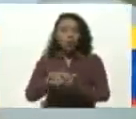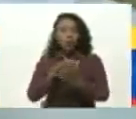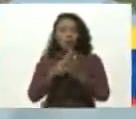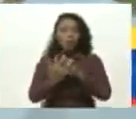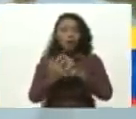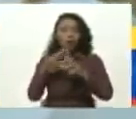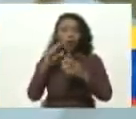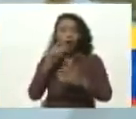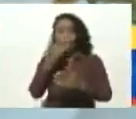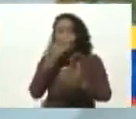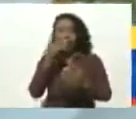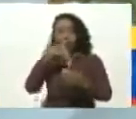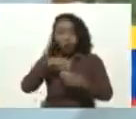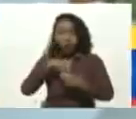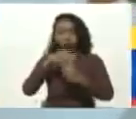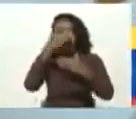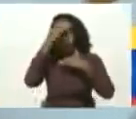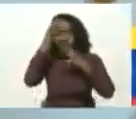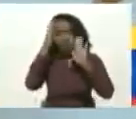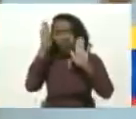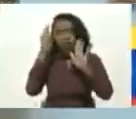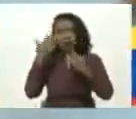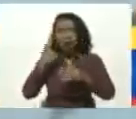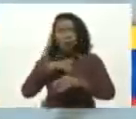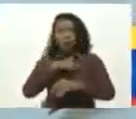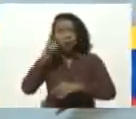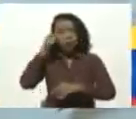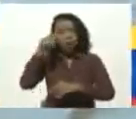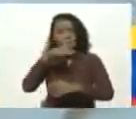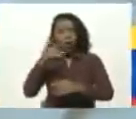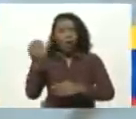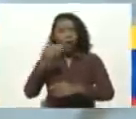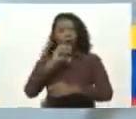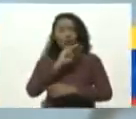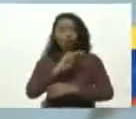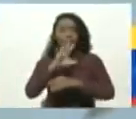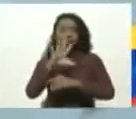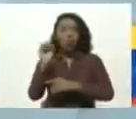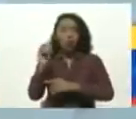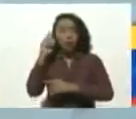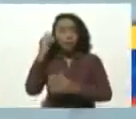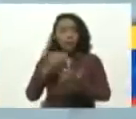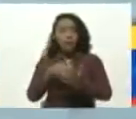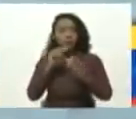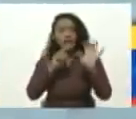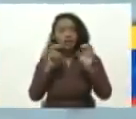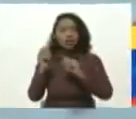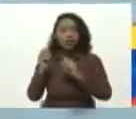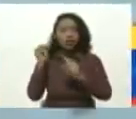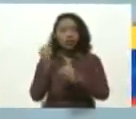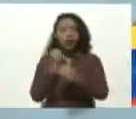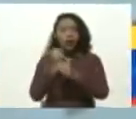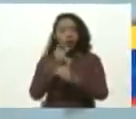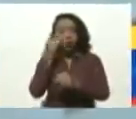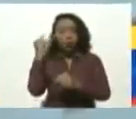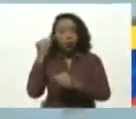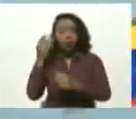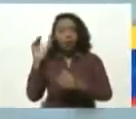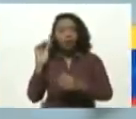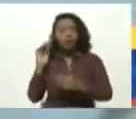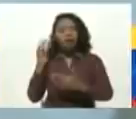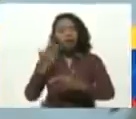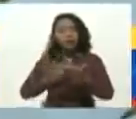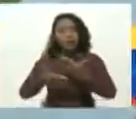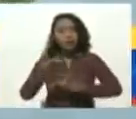quien ha salido al frente para atender a nuestro pueblo. Y más de 250 de estos 1.700 trabajadores y trabajadoras, servidores